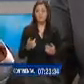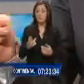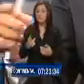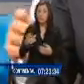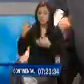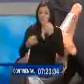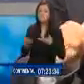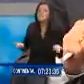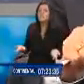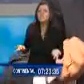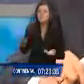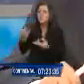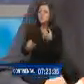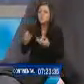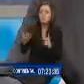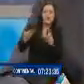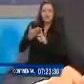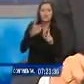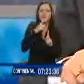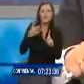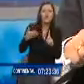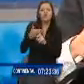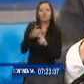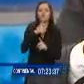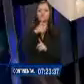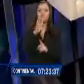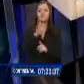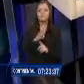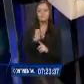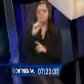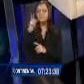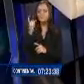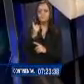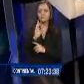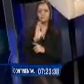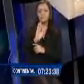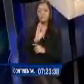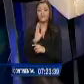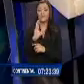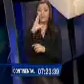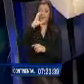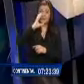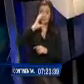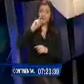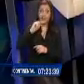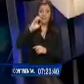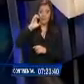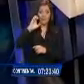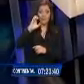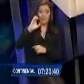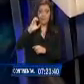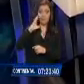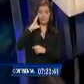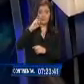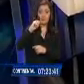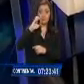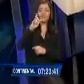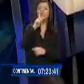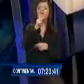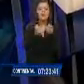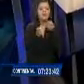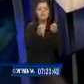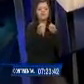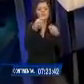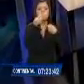contra quién? No, porque, no. Permíteme terminar, Fausto. Claro, porque el Consejo Nacional Electoral per se no maneja el proceso, lo maneja el